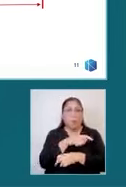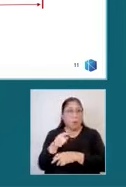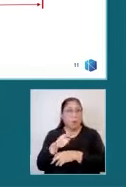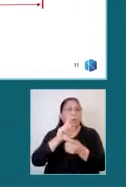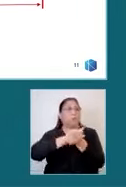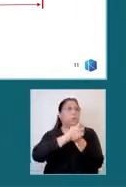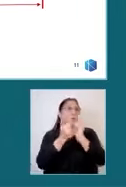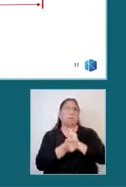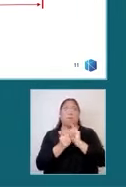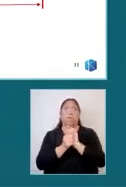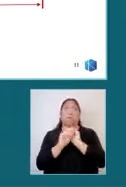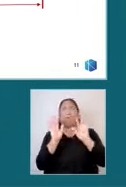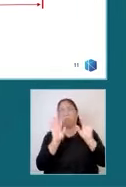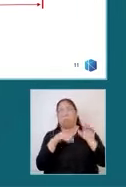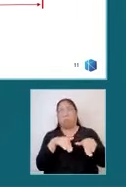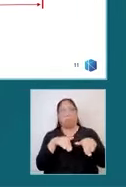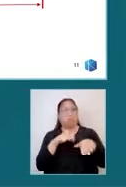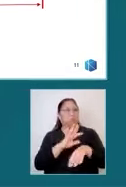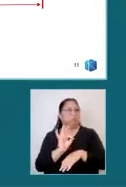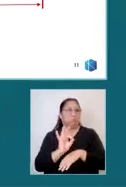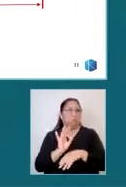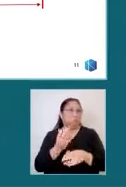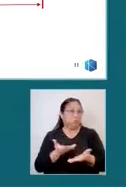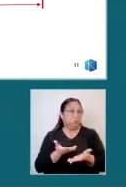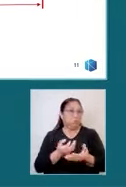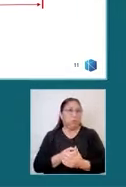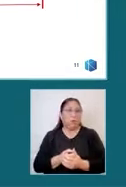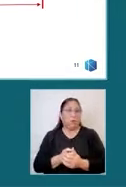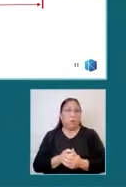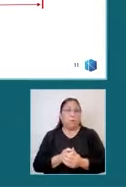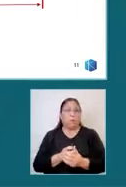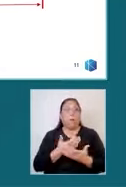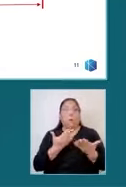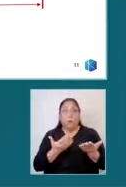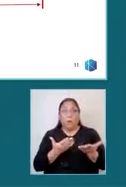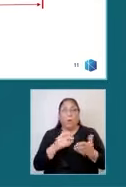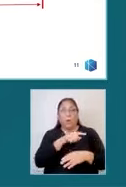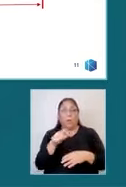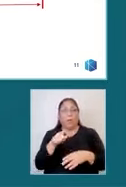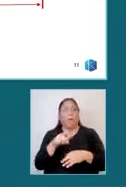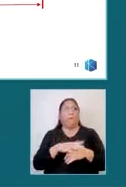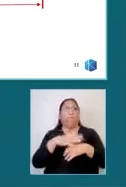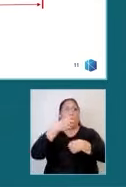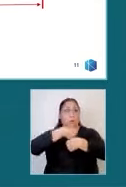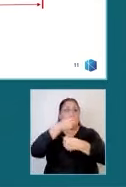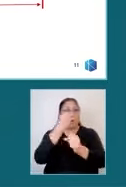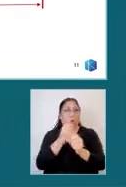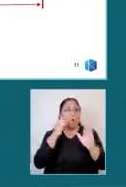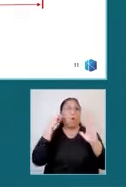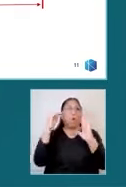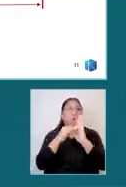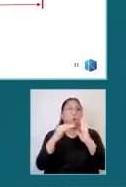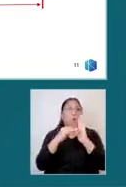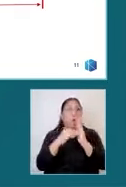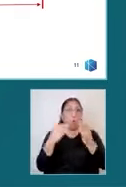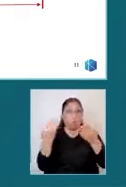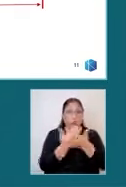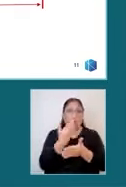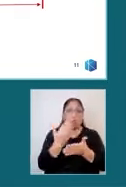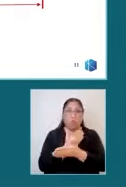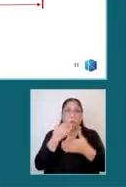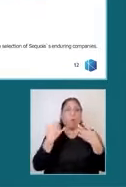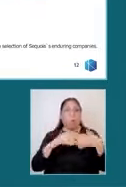obsoletos. Entonces, él creó un modelo muy innovador que vamos